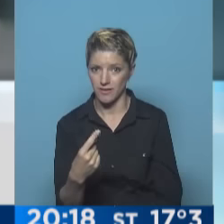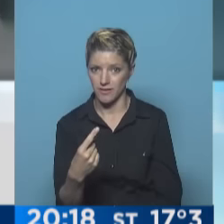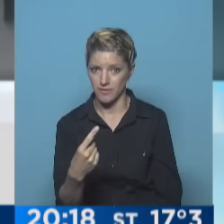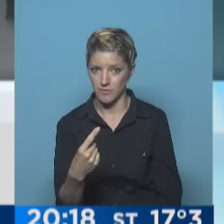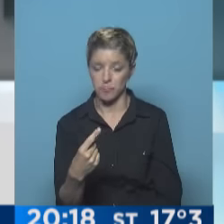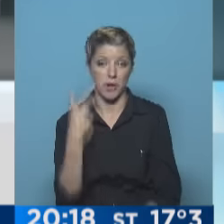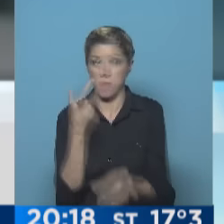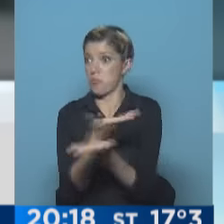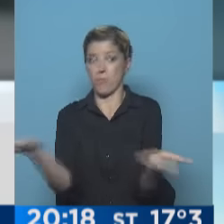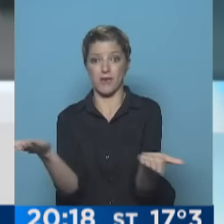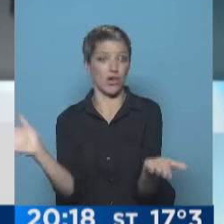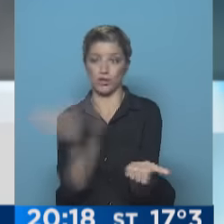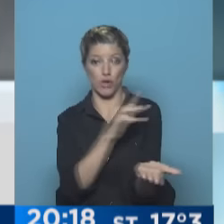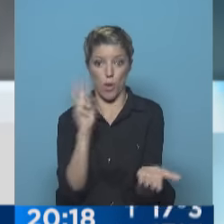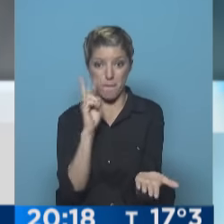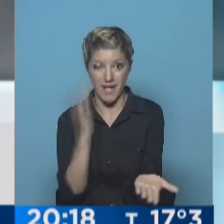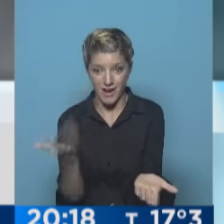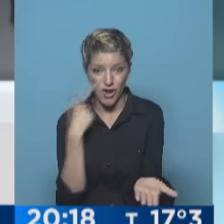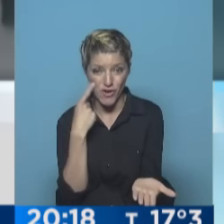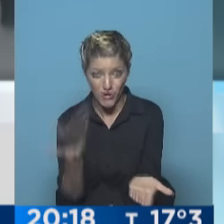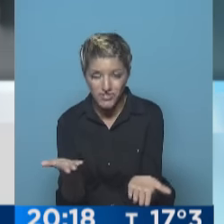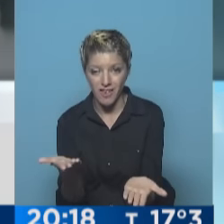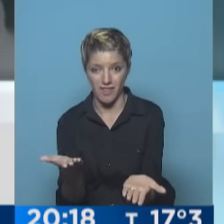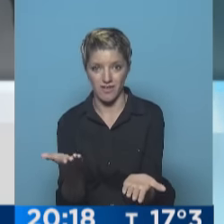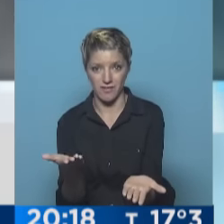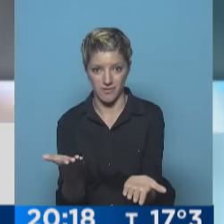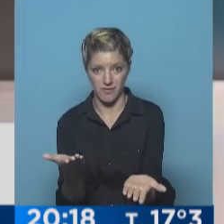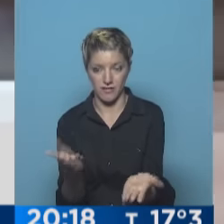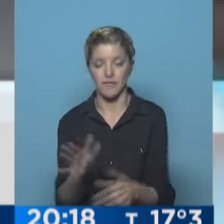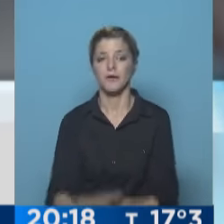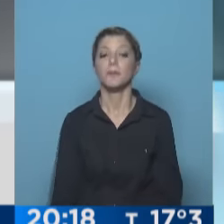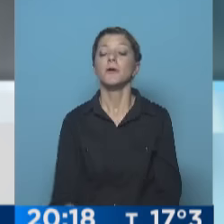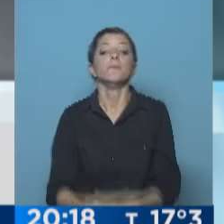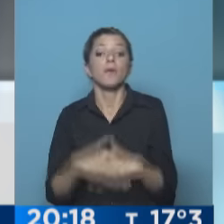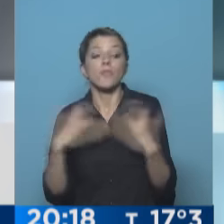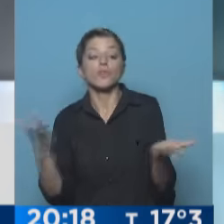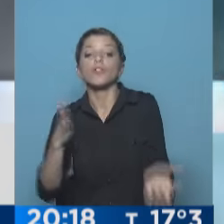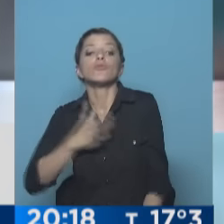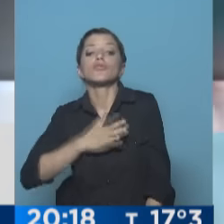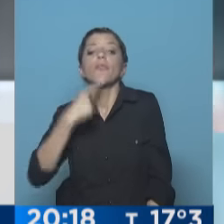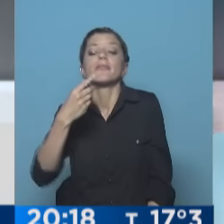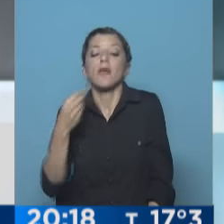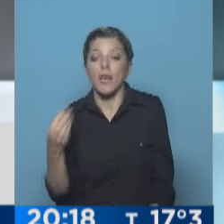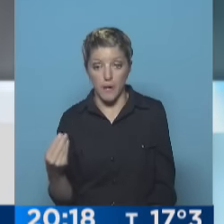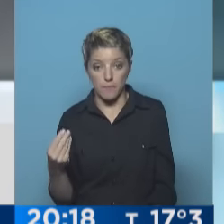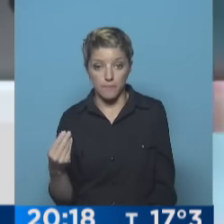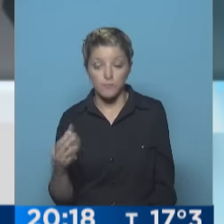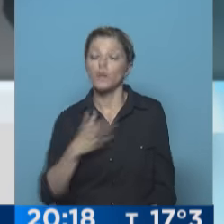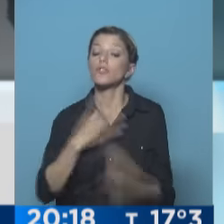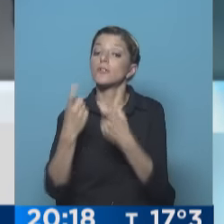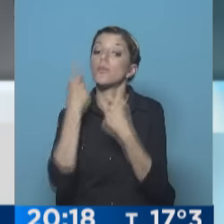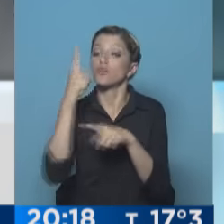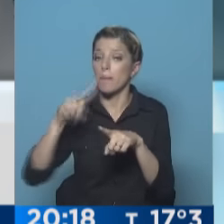público y notorio que han descapitalizado a la Argentina. Entonces, ¿nosotros qué decimos? Tenemos que tener una política